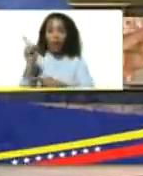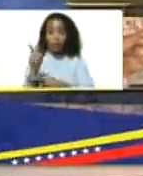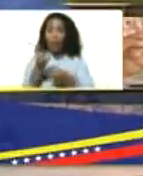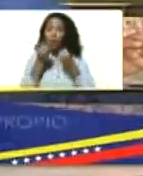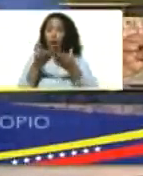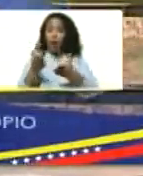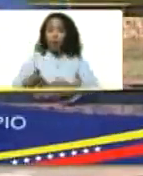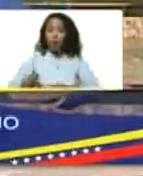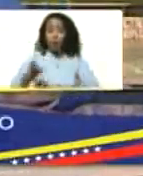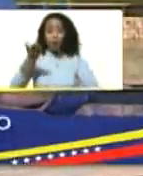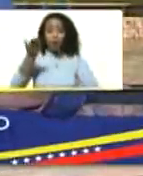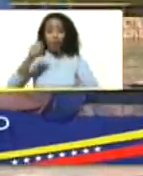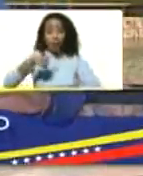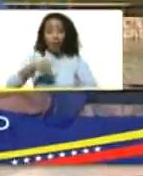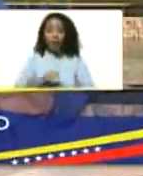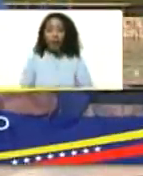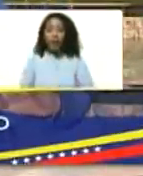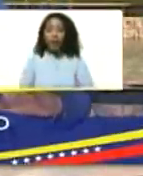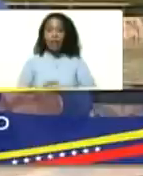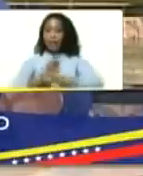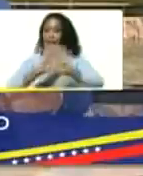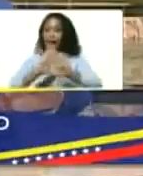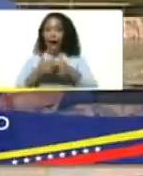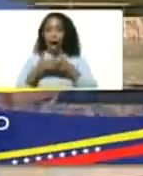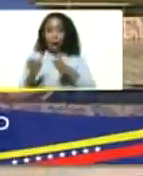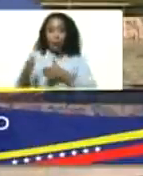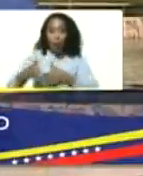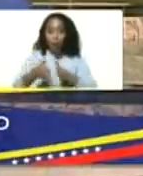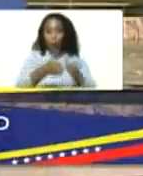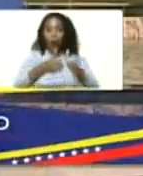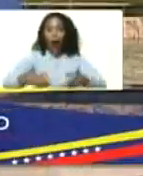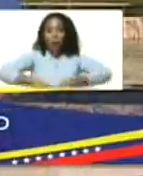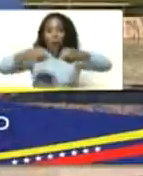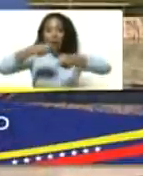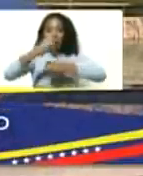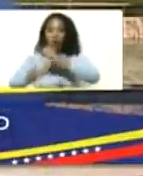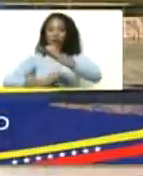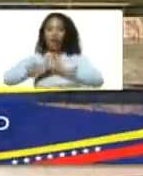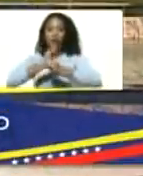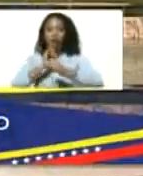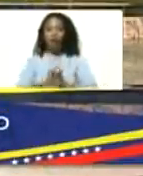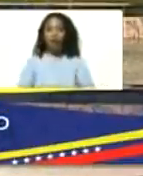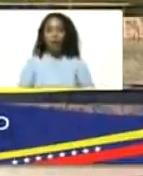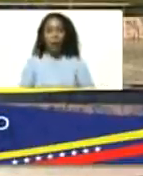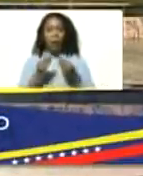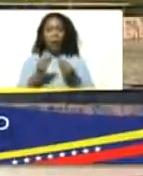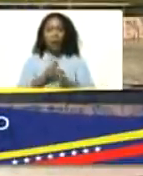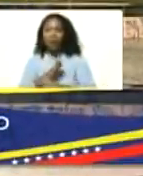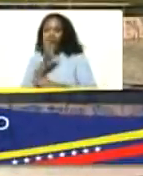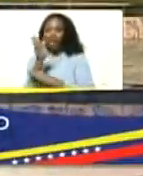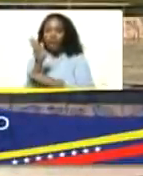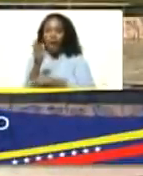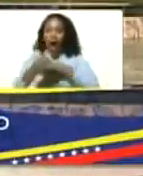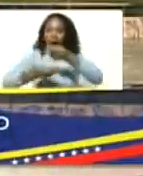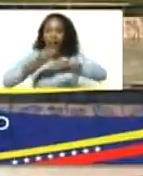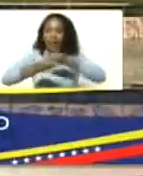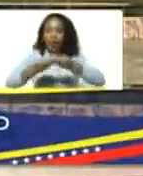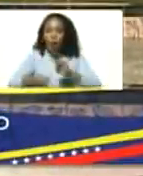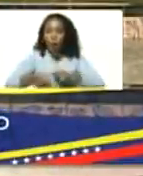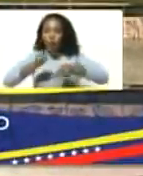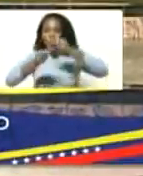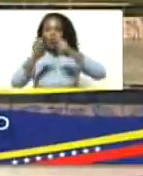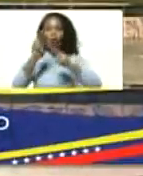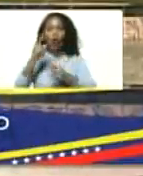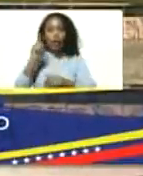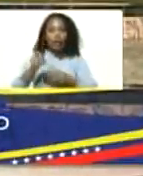castro soteldo ya abriendo caminos al mercado internacional para ir haciendo el caminito al mercado